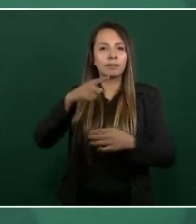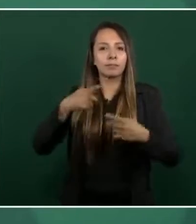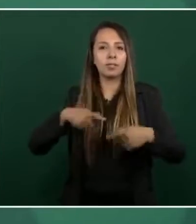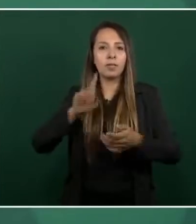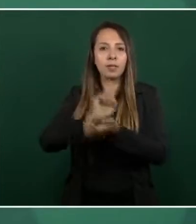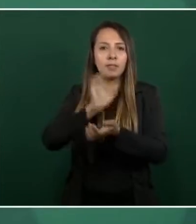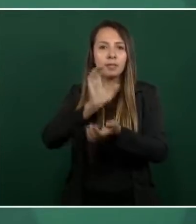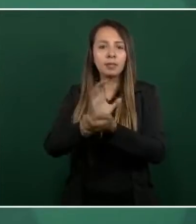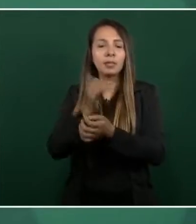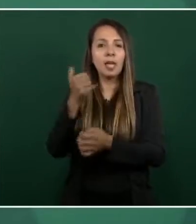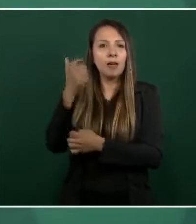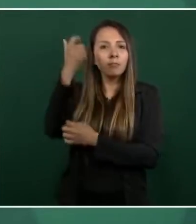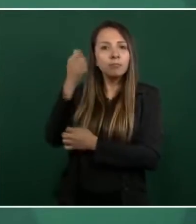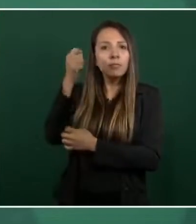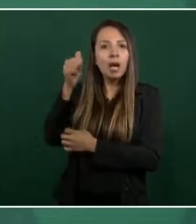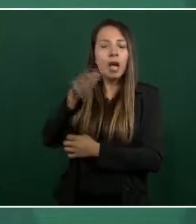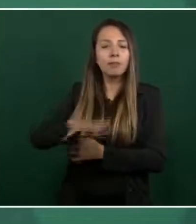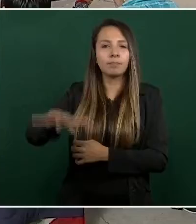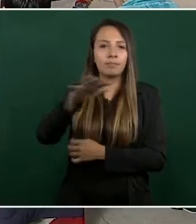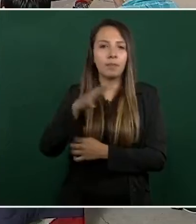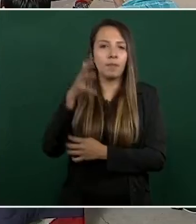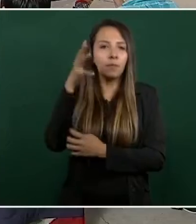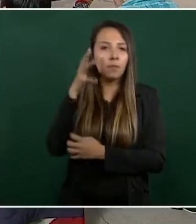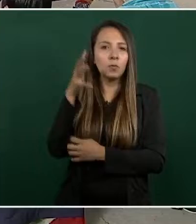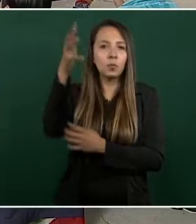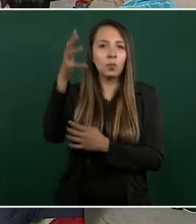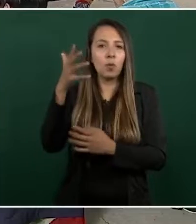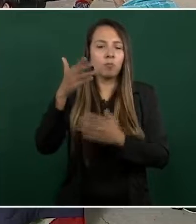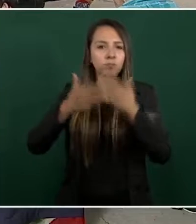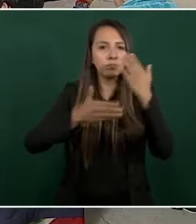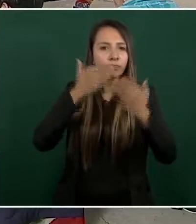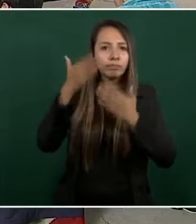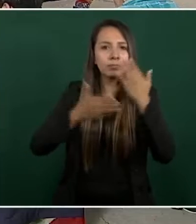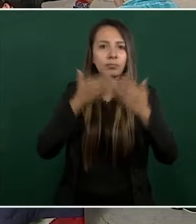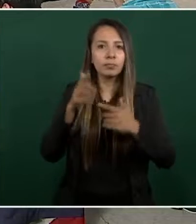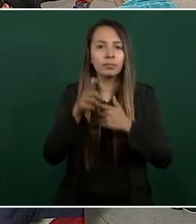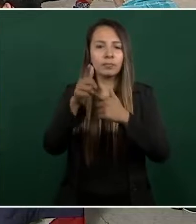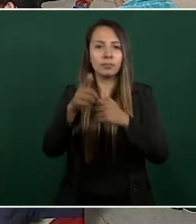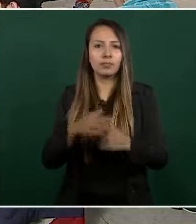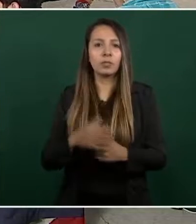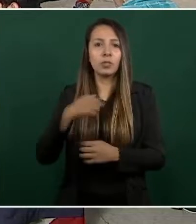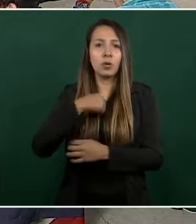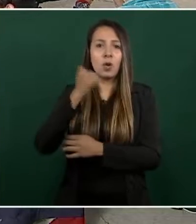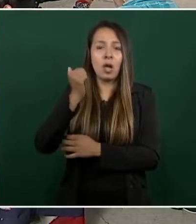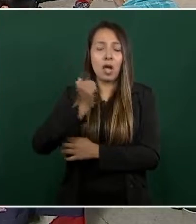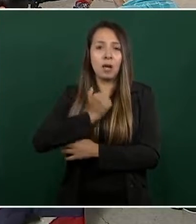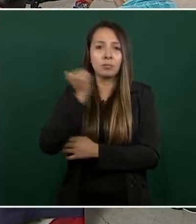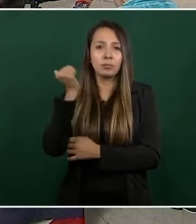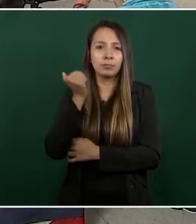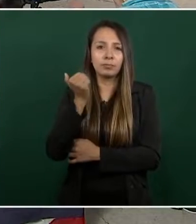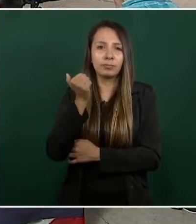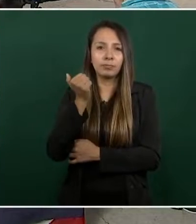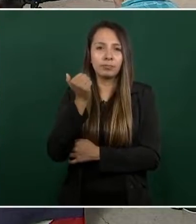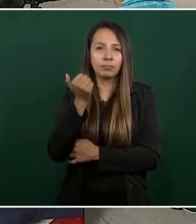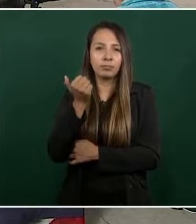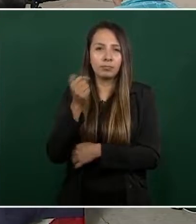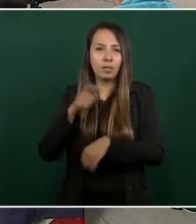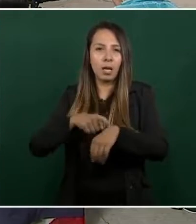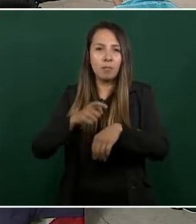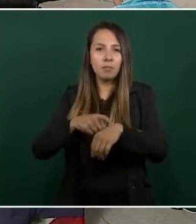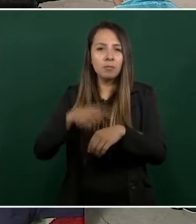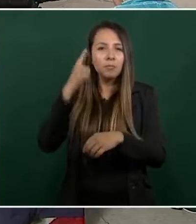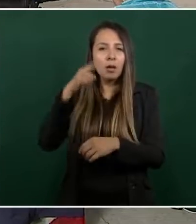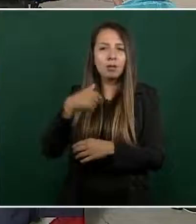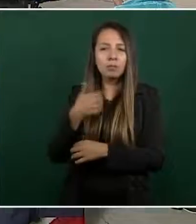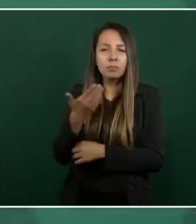jóvenes que hoy están construyendo su futuro. Quiero aprovechar este momento para solicitar una vez más su intervención para